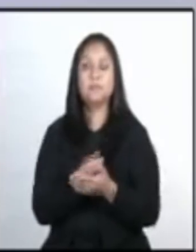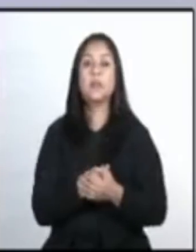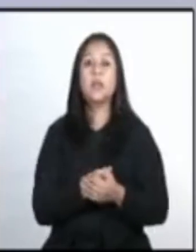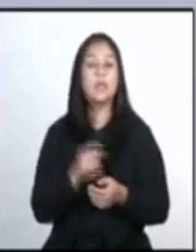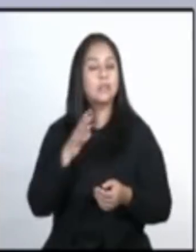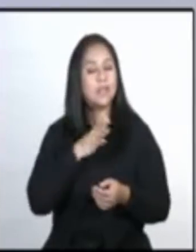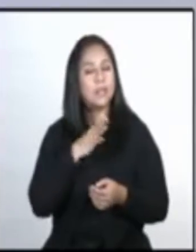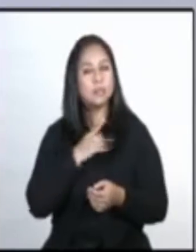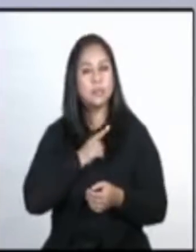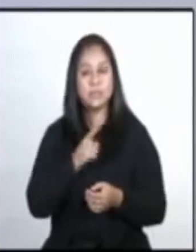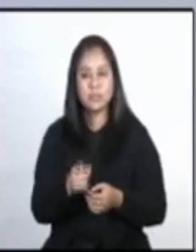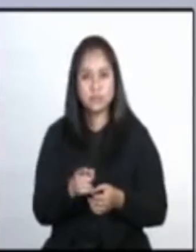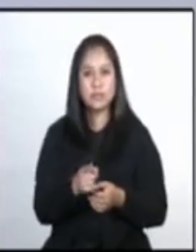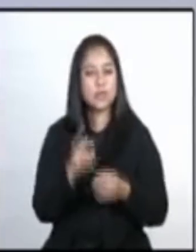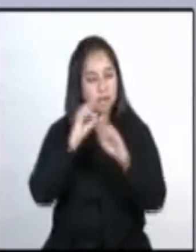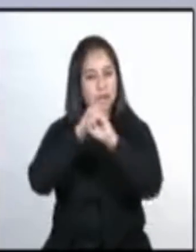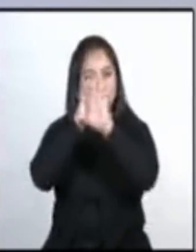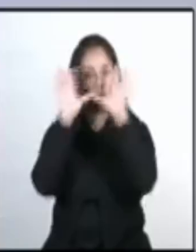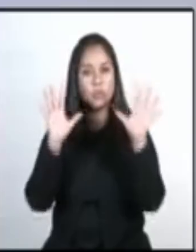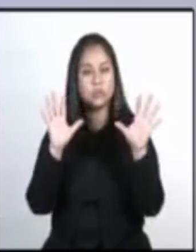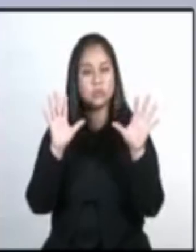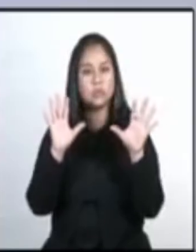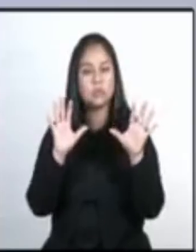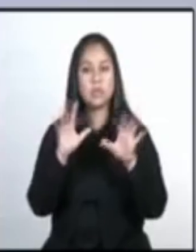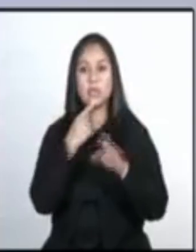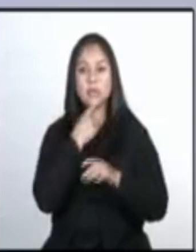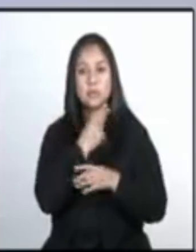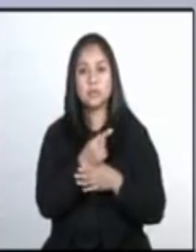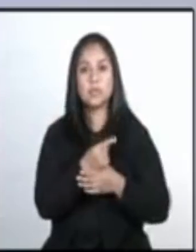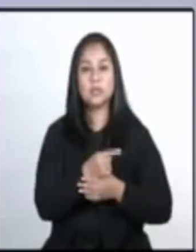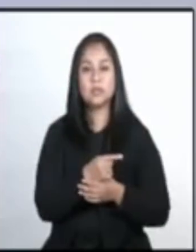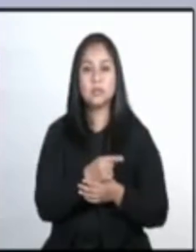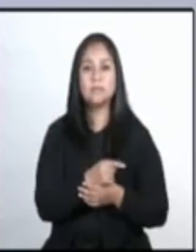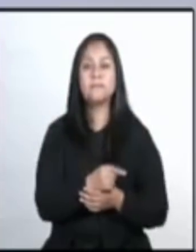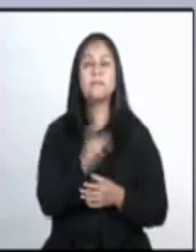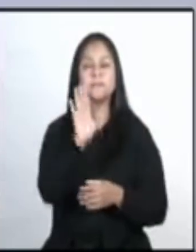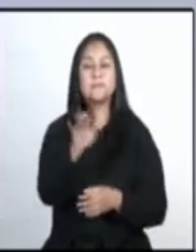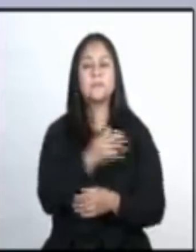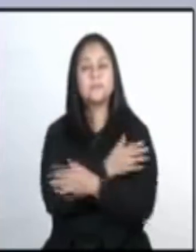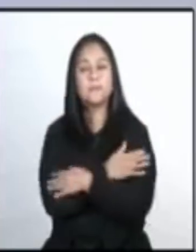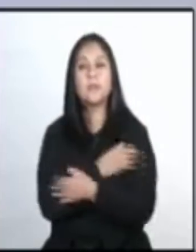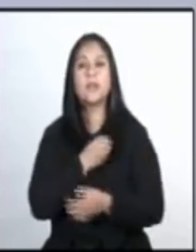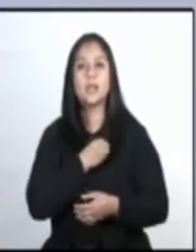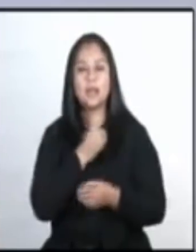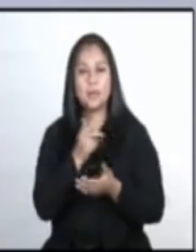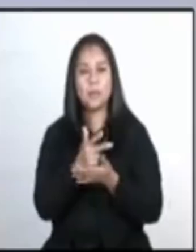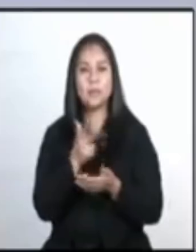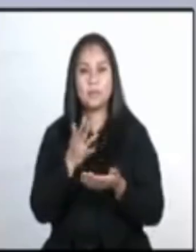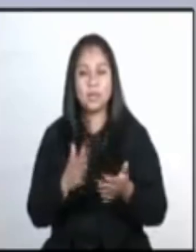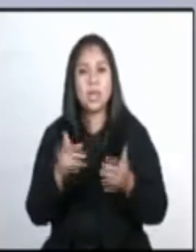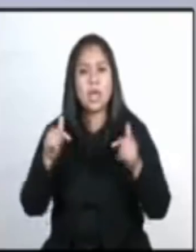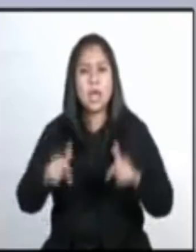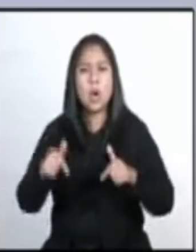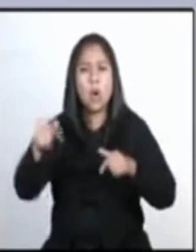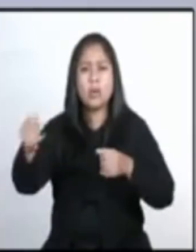Tenemos que ser totalmente claros en decirles, estimados amigos, que el día de hoy a mí me han llegado